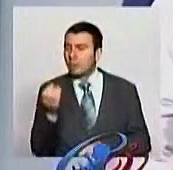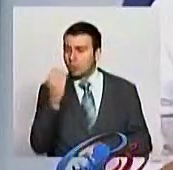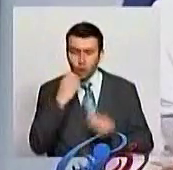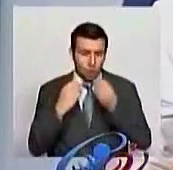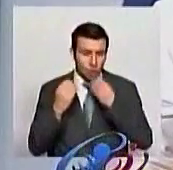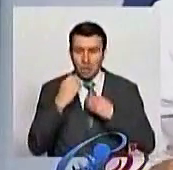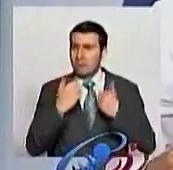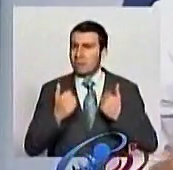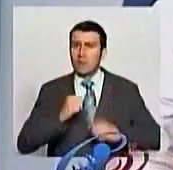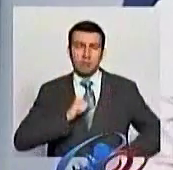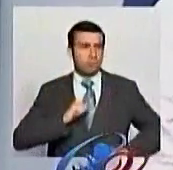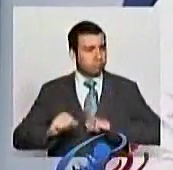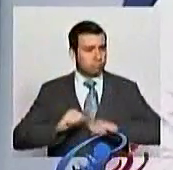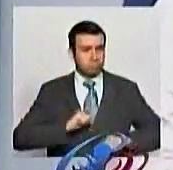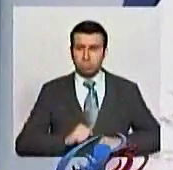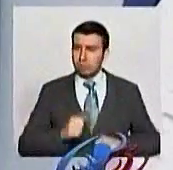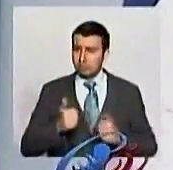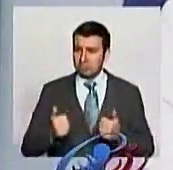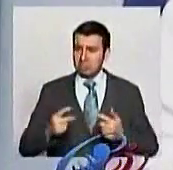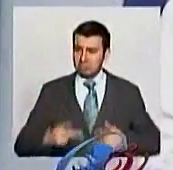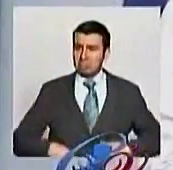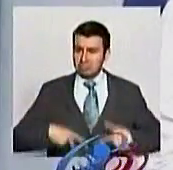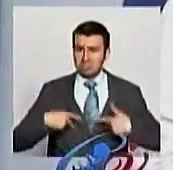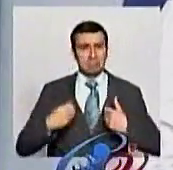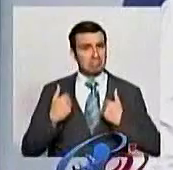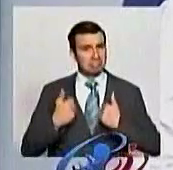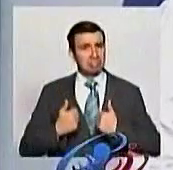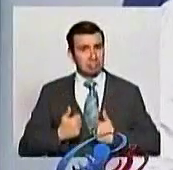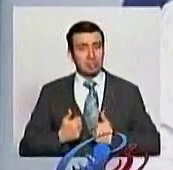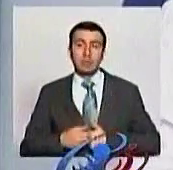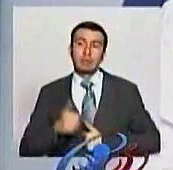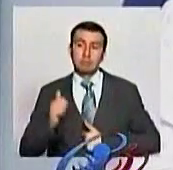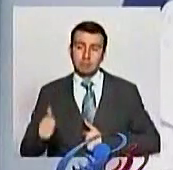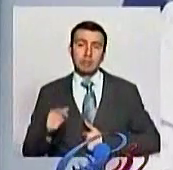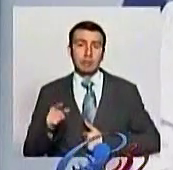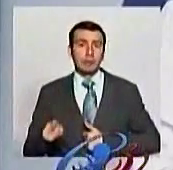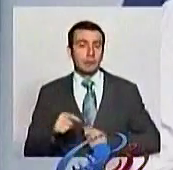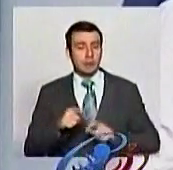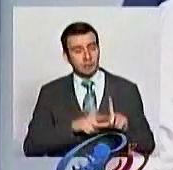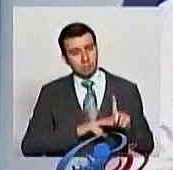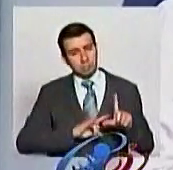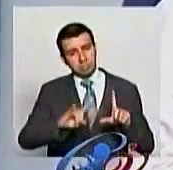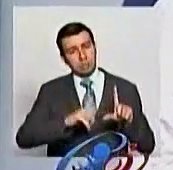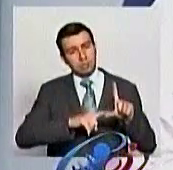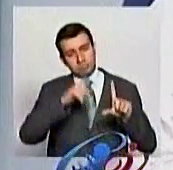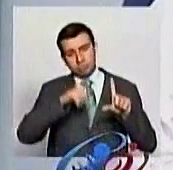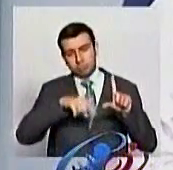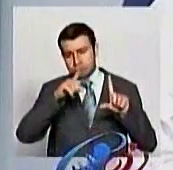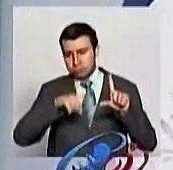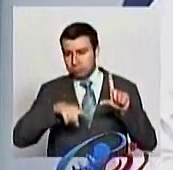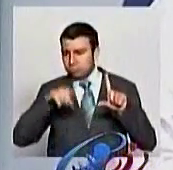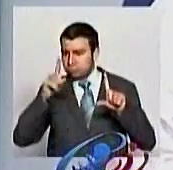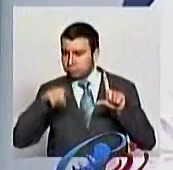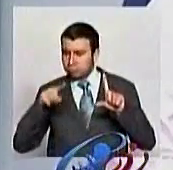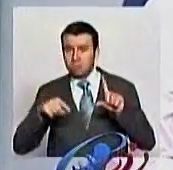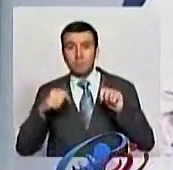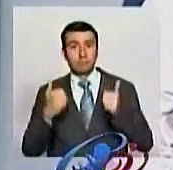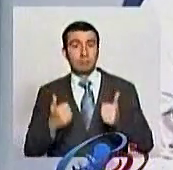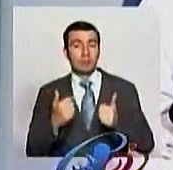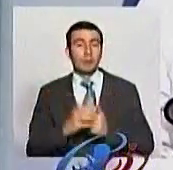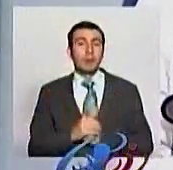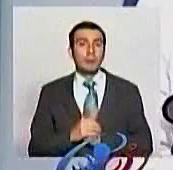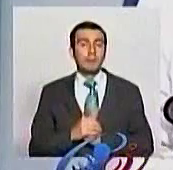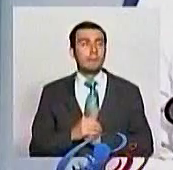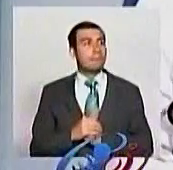el ejercicio, el buen vivir, él tenga pues un trazado electrocardiográfico muy bueno, ¿cierto? Entonces ahí